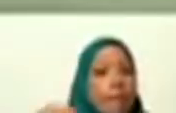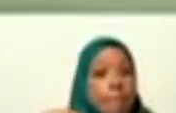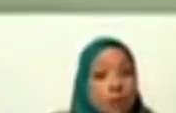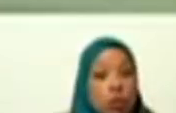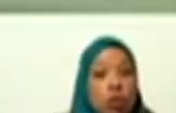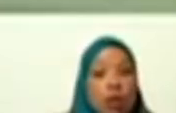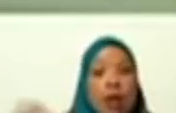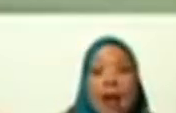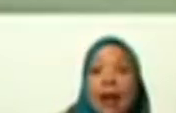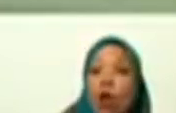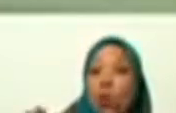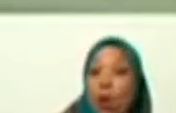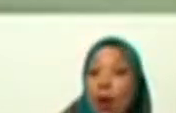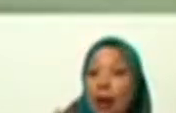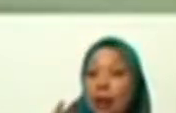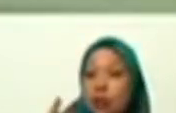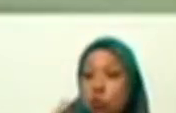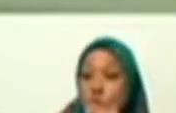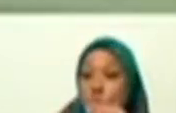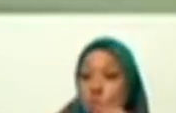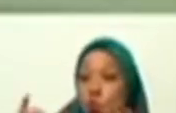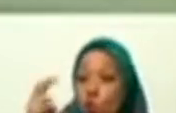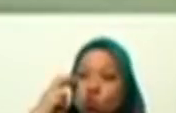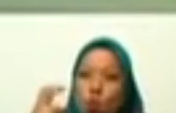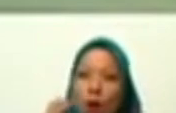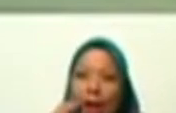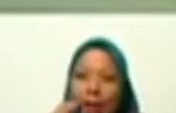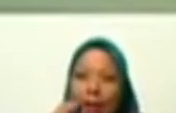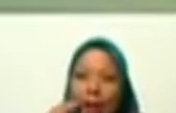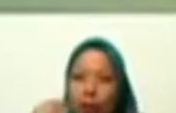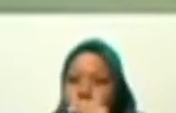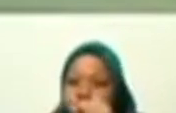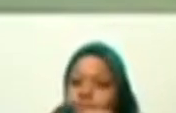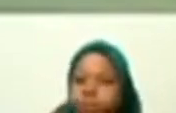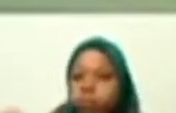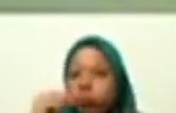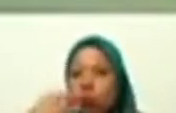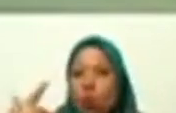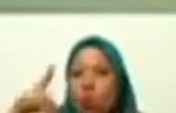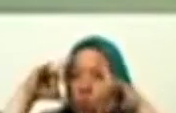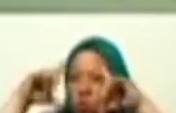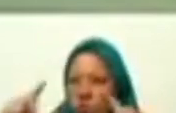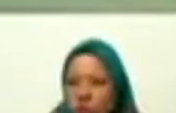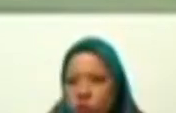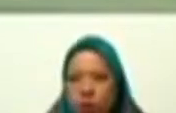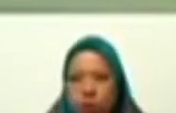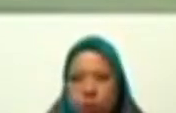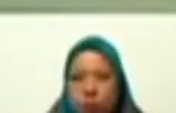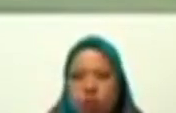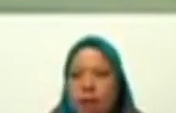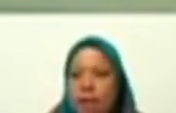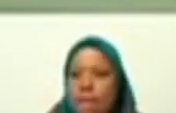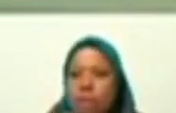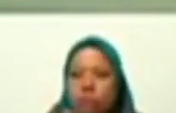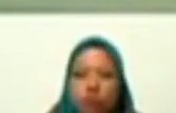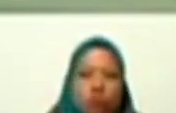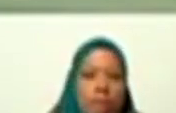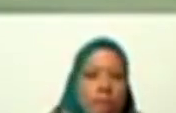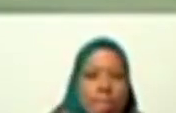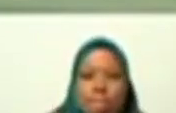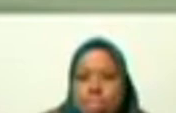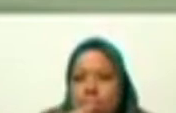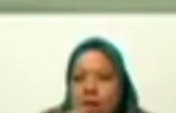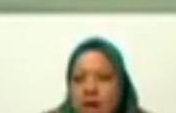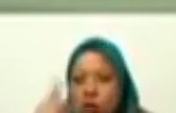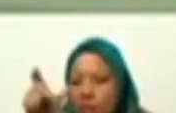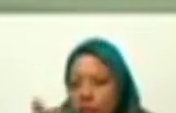la Escuela Superior de Chocolatería para que esos extraordinarios chocolates que ustedes probaron, esas manos hermosas que construyen, que